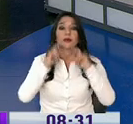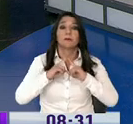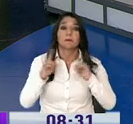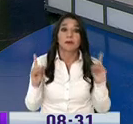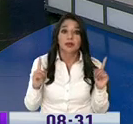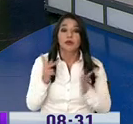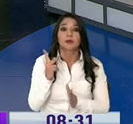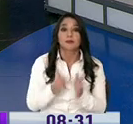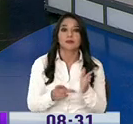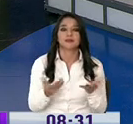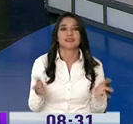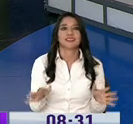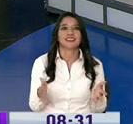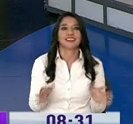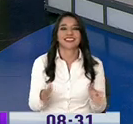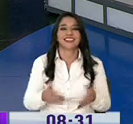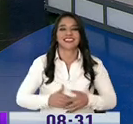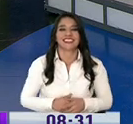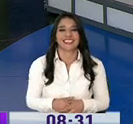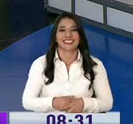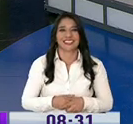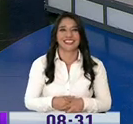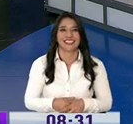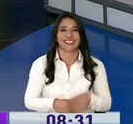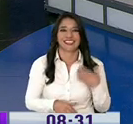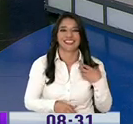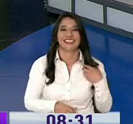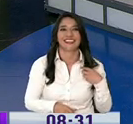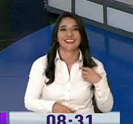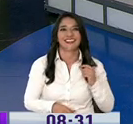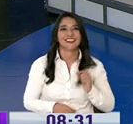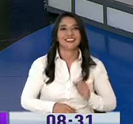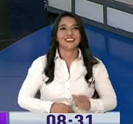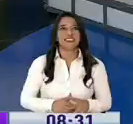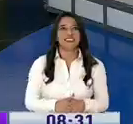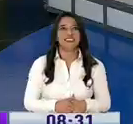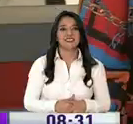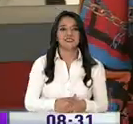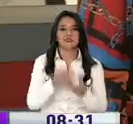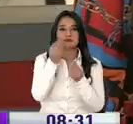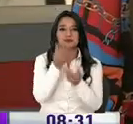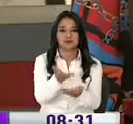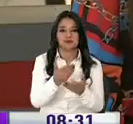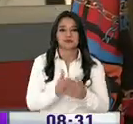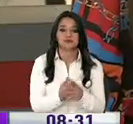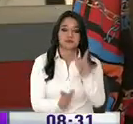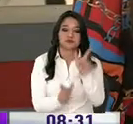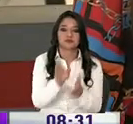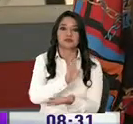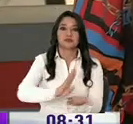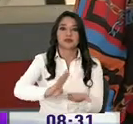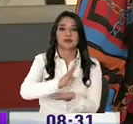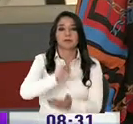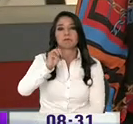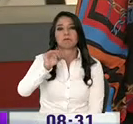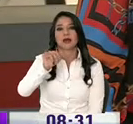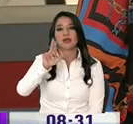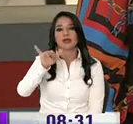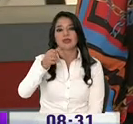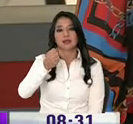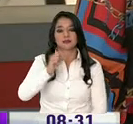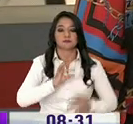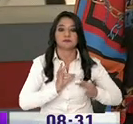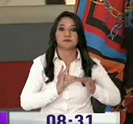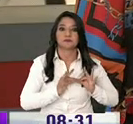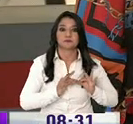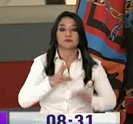pasa? Nanay. Bueno, les vamos a contar ahora que los moradores del sector de Marianas, en la parroquia de